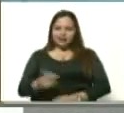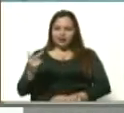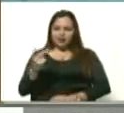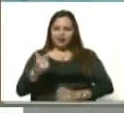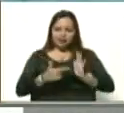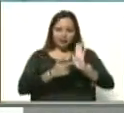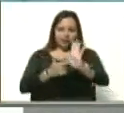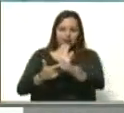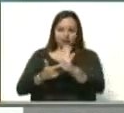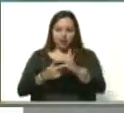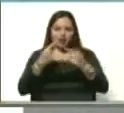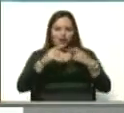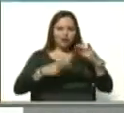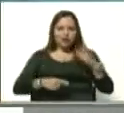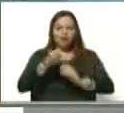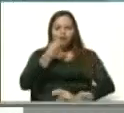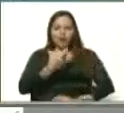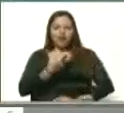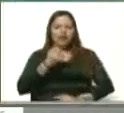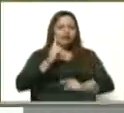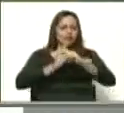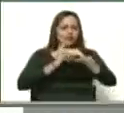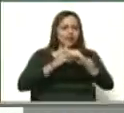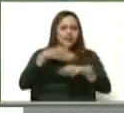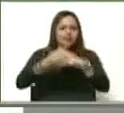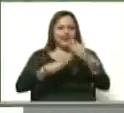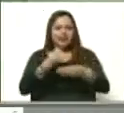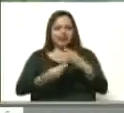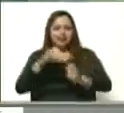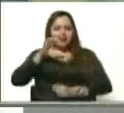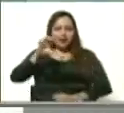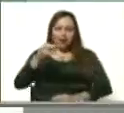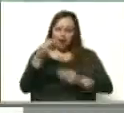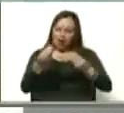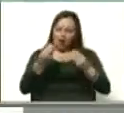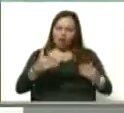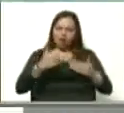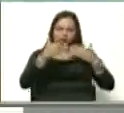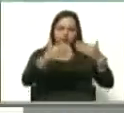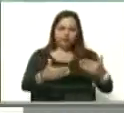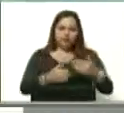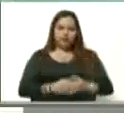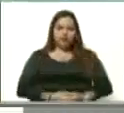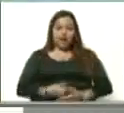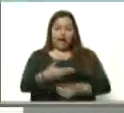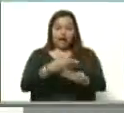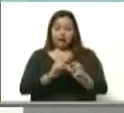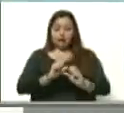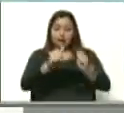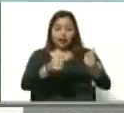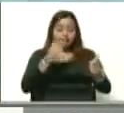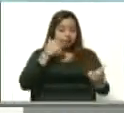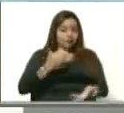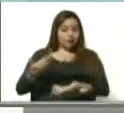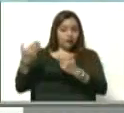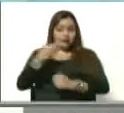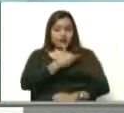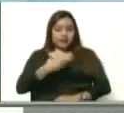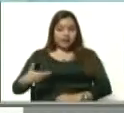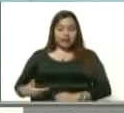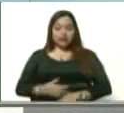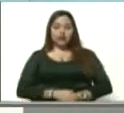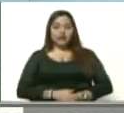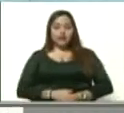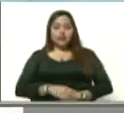las cosas buenas, bonitas y positivas que se hacen en nuestro país. Cómo seguimos avanzando en todos los ámbitos. Veíamos, por ejemplo, cuando arrancamos el programa, al presidente de la República